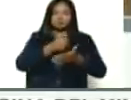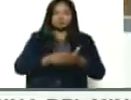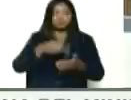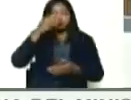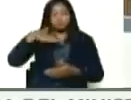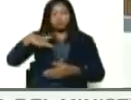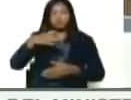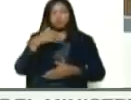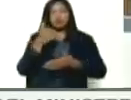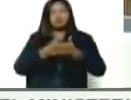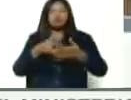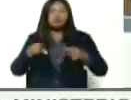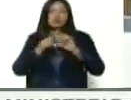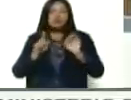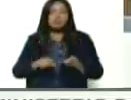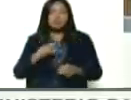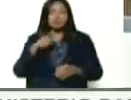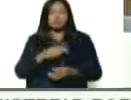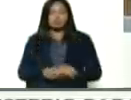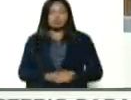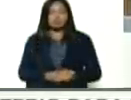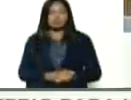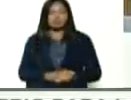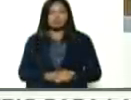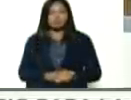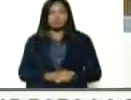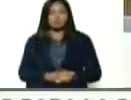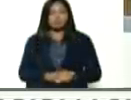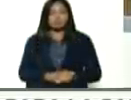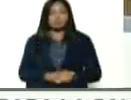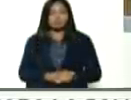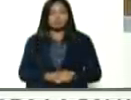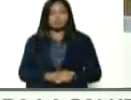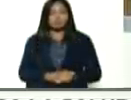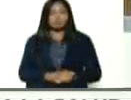lucha y el pueblo que lucha